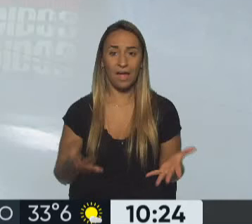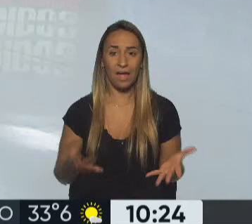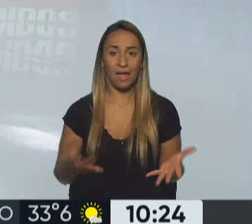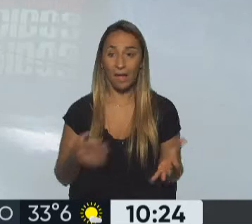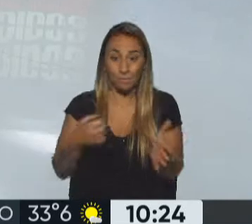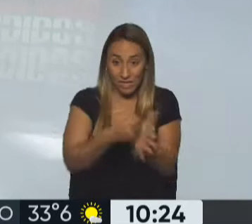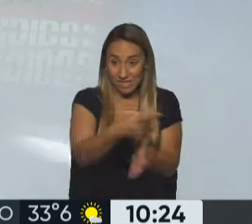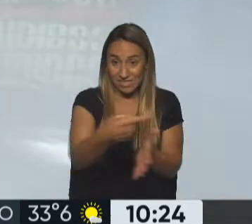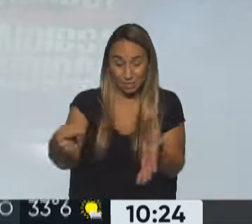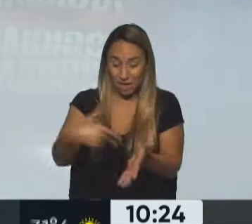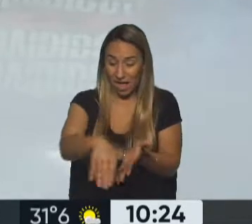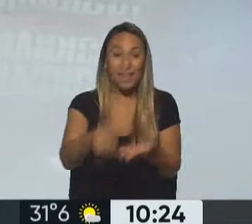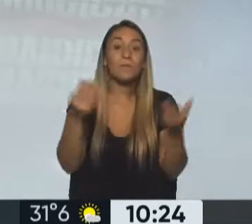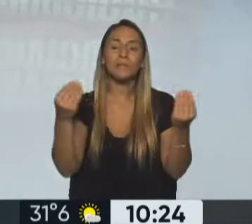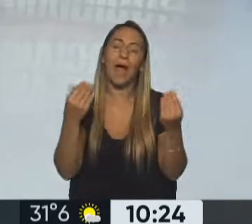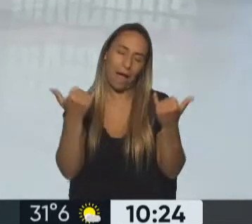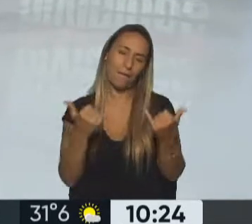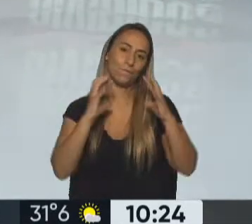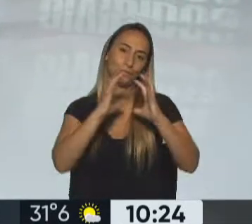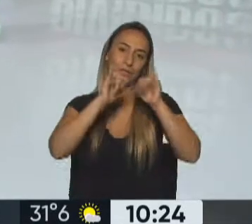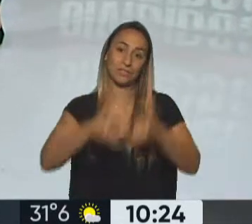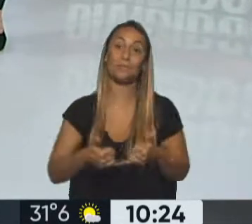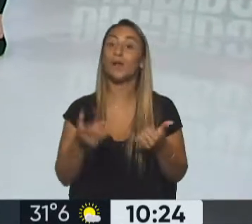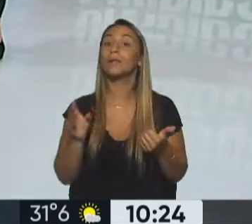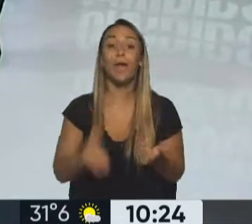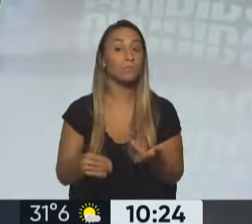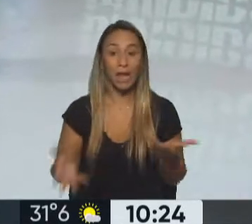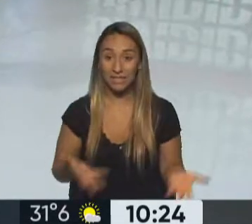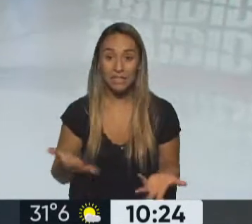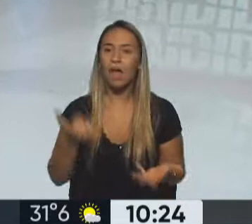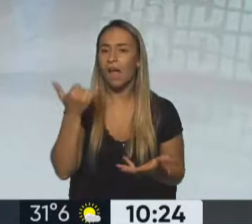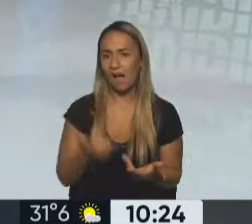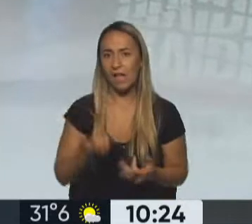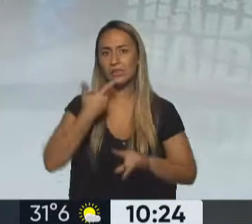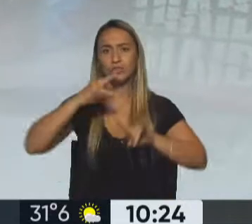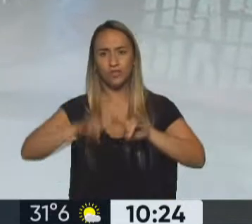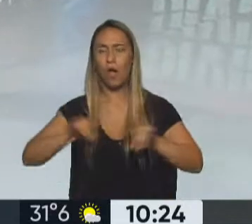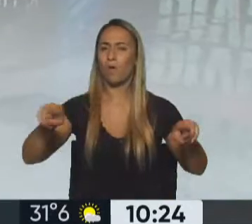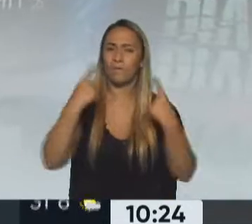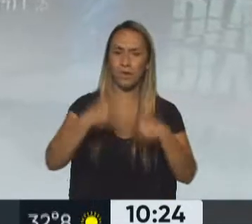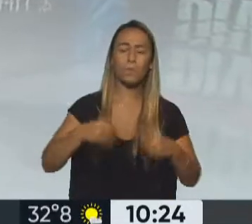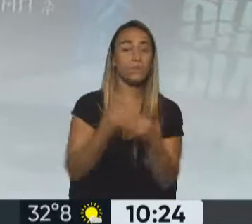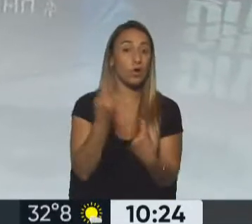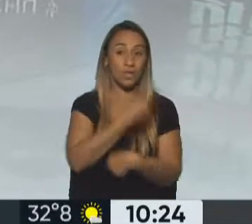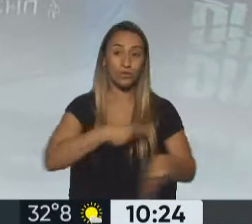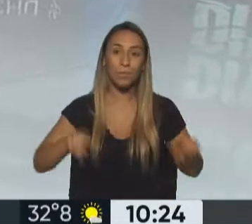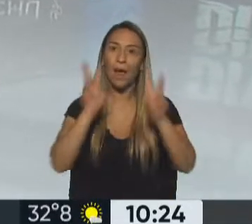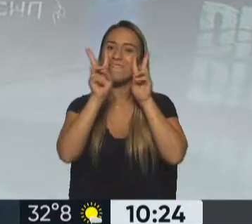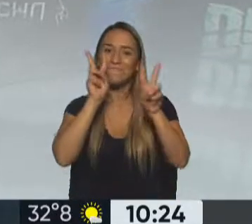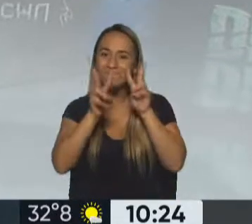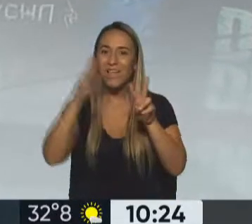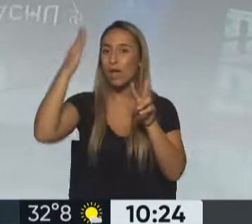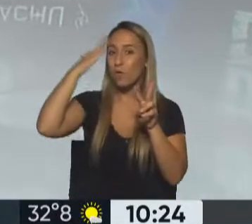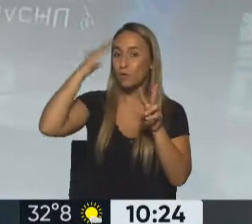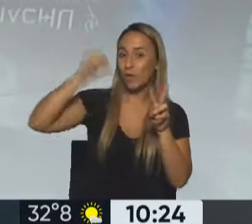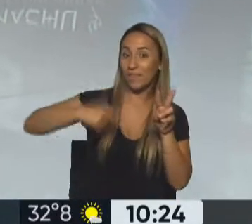Este fin de semana, además del fútbol, bueno, pasa todo, pasa que tenemos recitales, conciertos, mucho para ver, mucho para celebrar en la cultura argentina